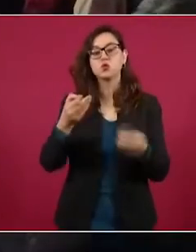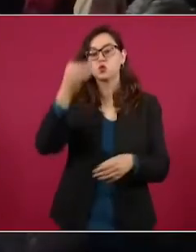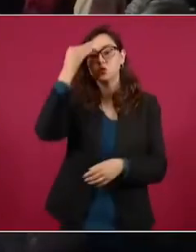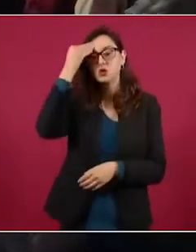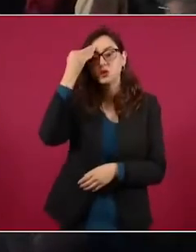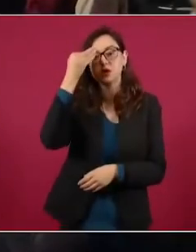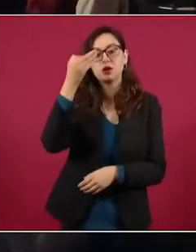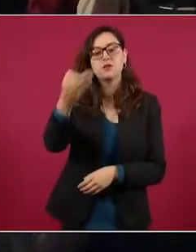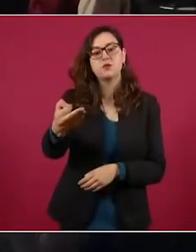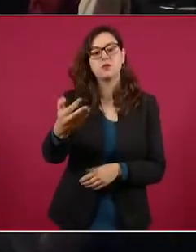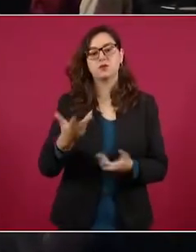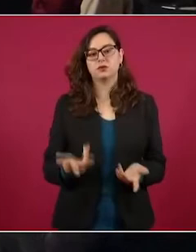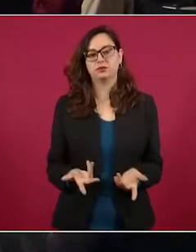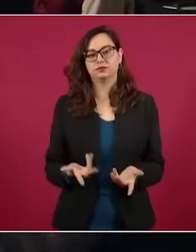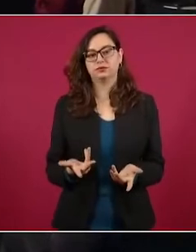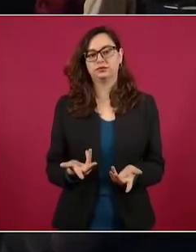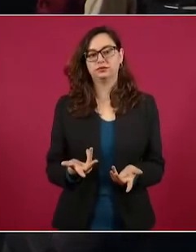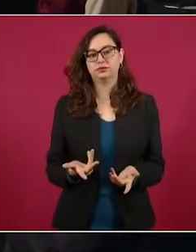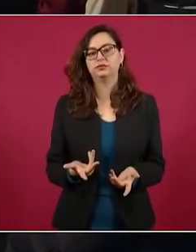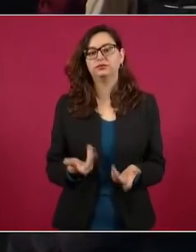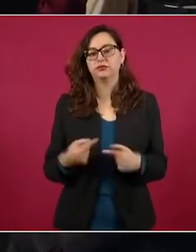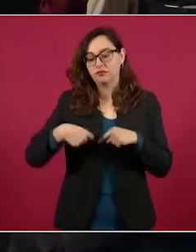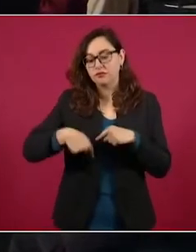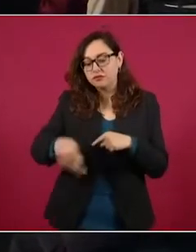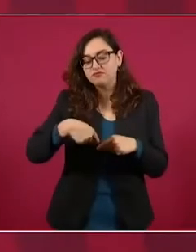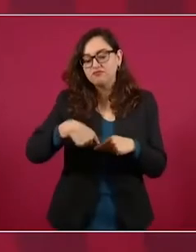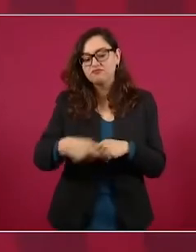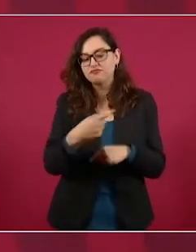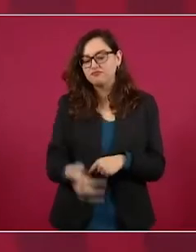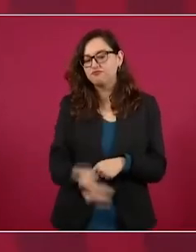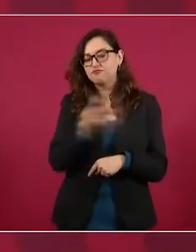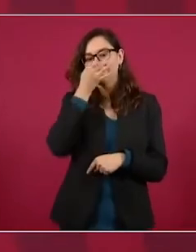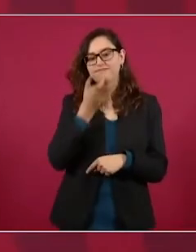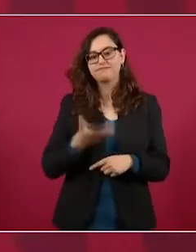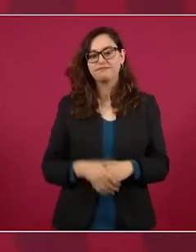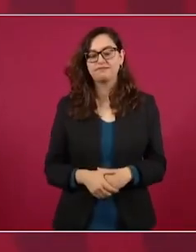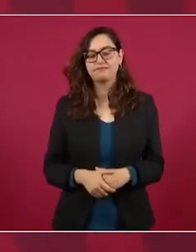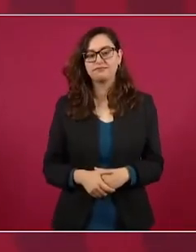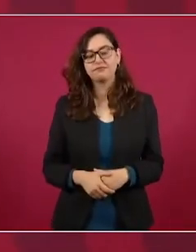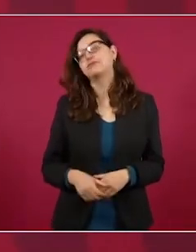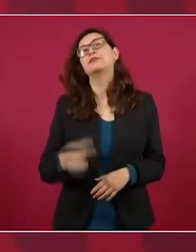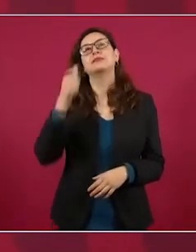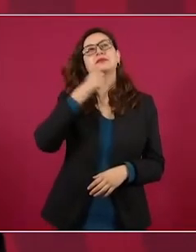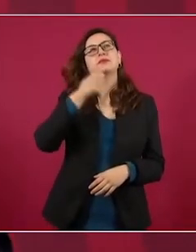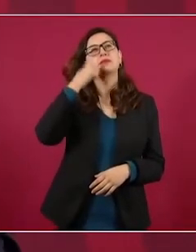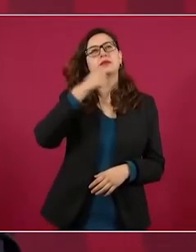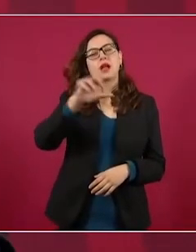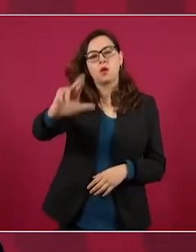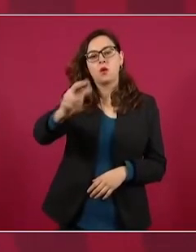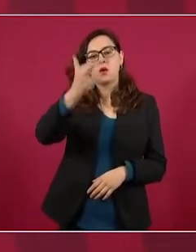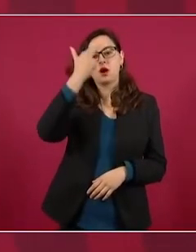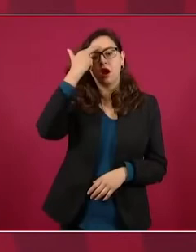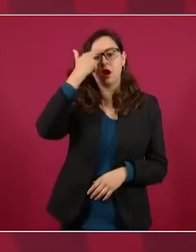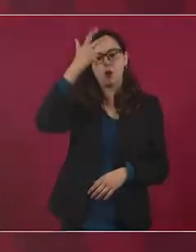recuerdo, para no olvidar, que el porfiriato fueron 34 años.